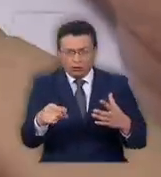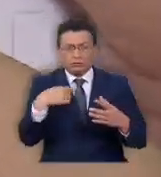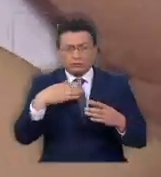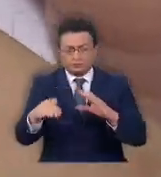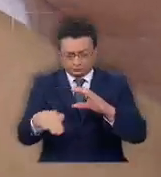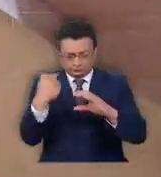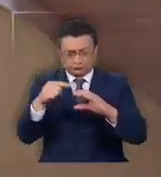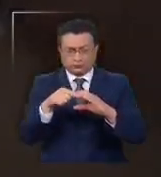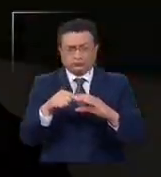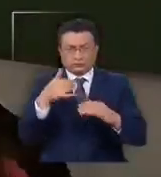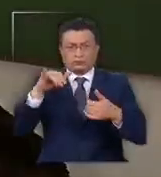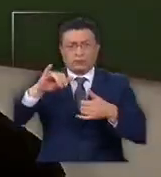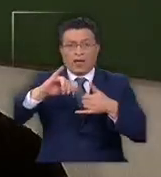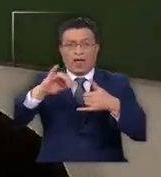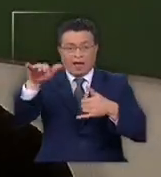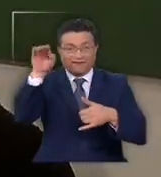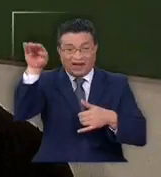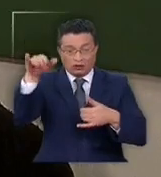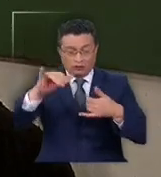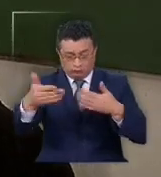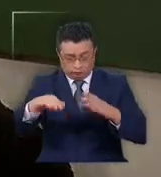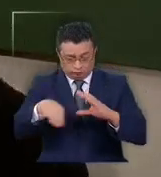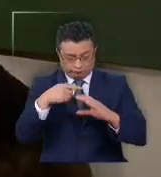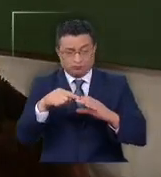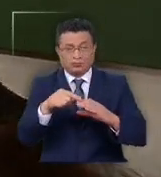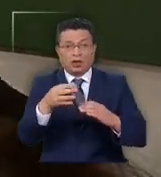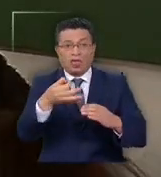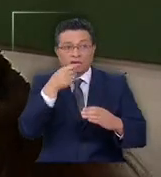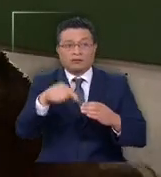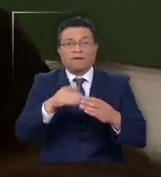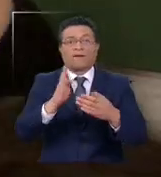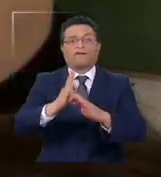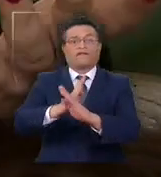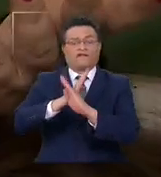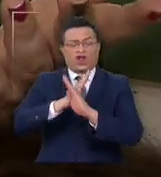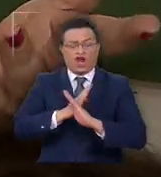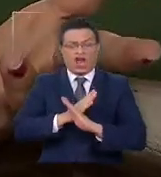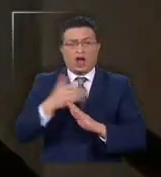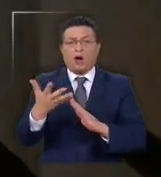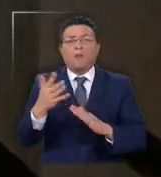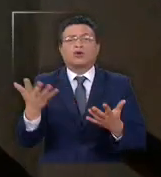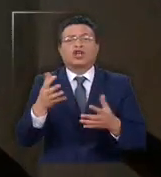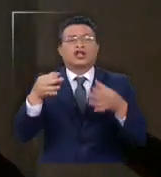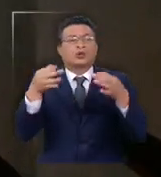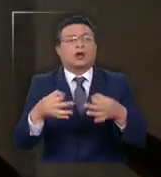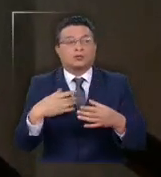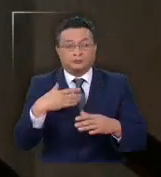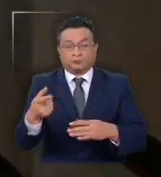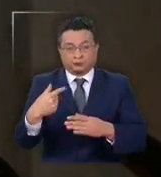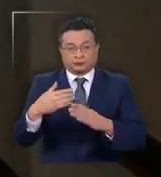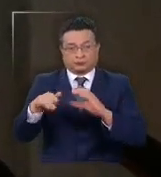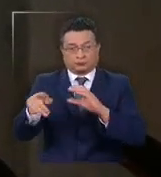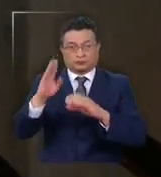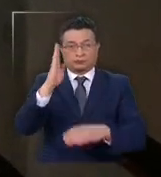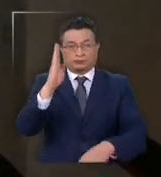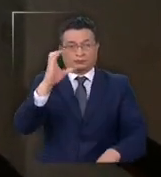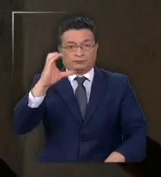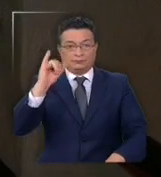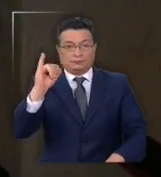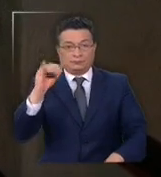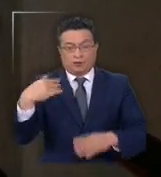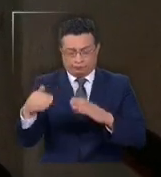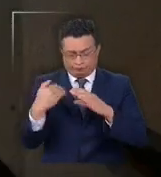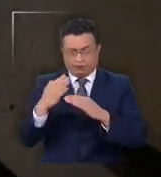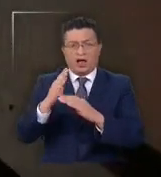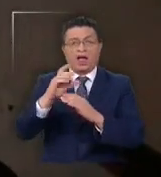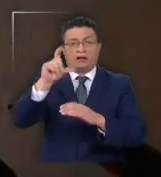un mensaje de texto del banco diciendo que mi tarjeta había sido bloqueada por seguridad. Llegó un mensaje de texto del BCI diciendo que me habían bloqueado